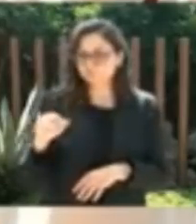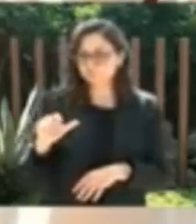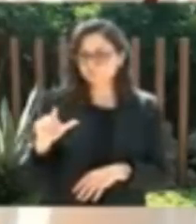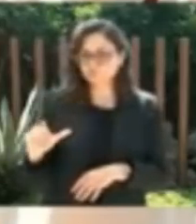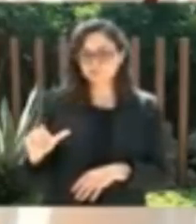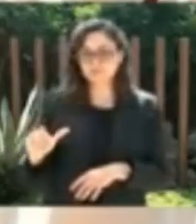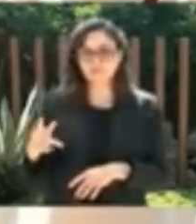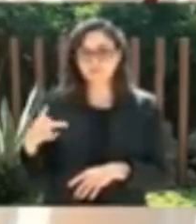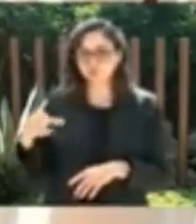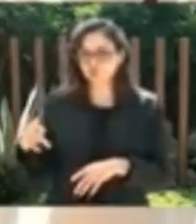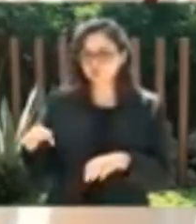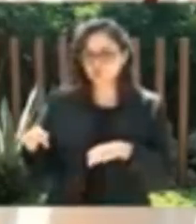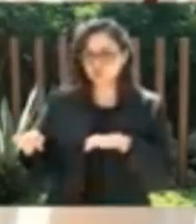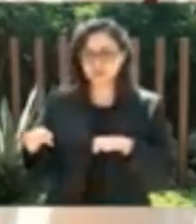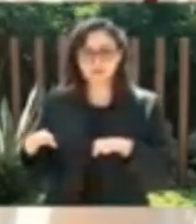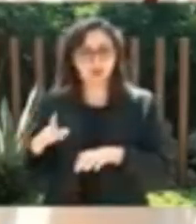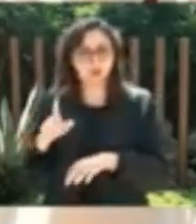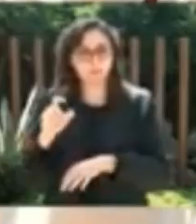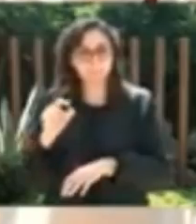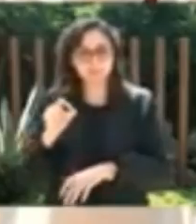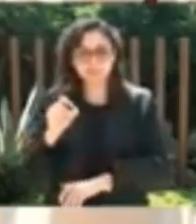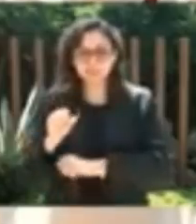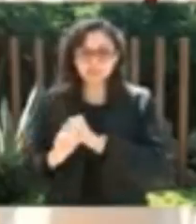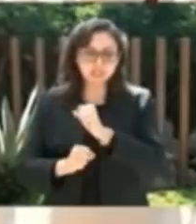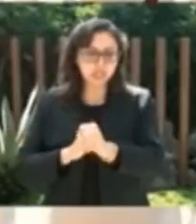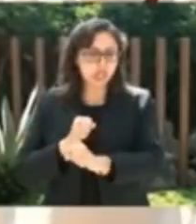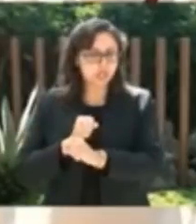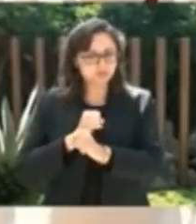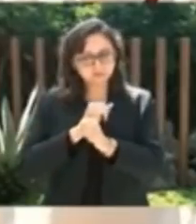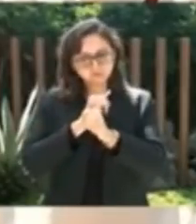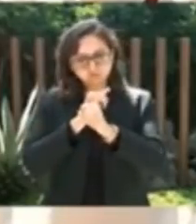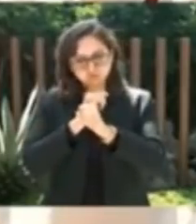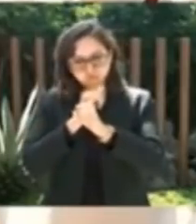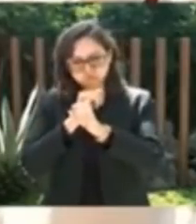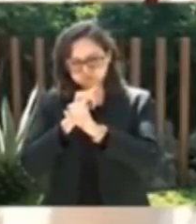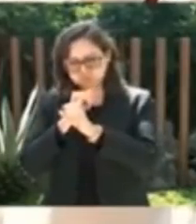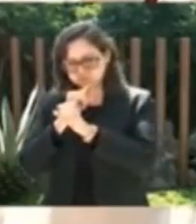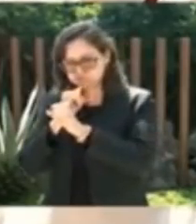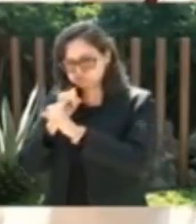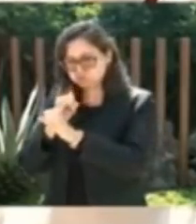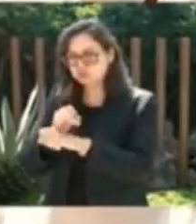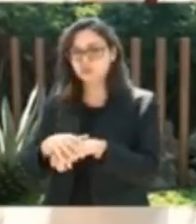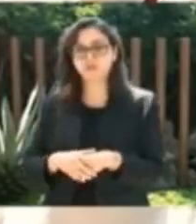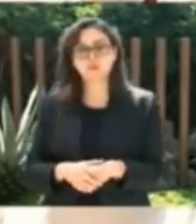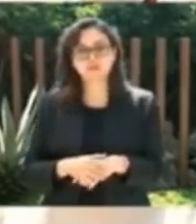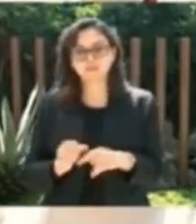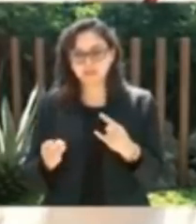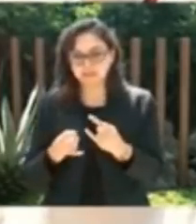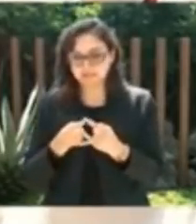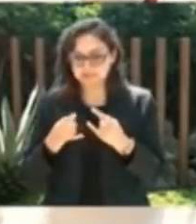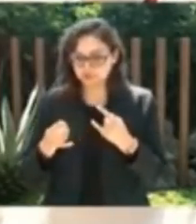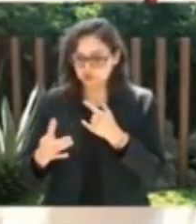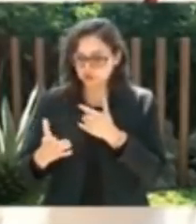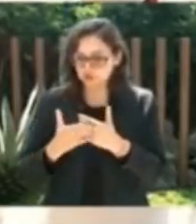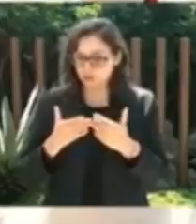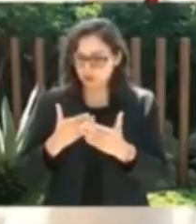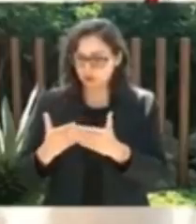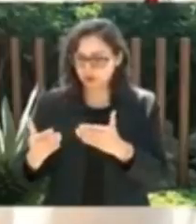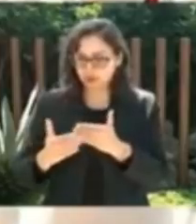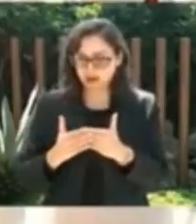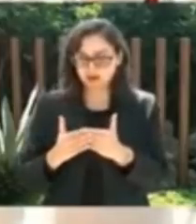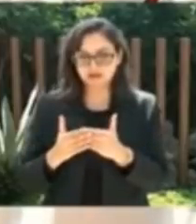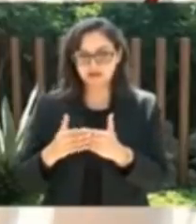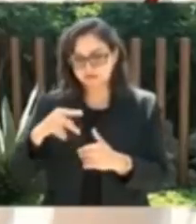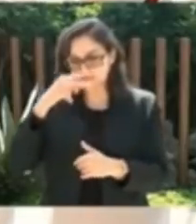ese trabajo de 20 años de investigación, la historia moderna de México, esos 10